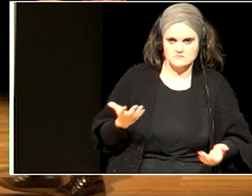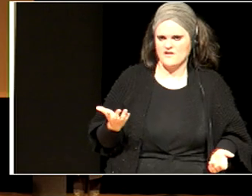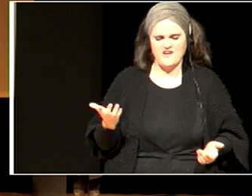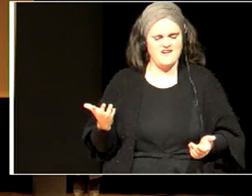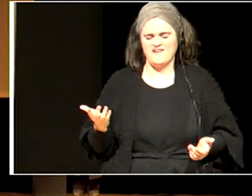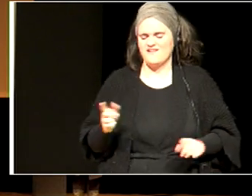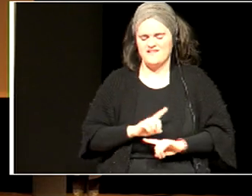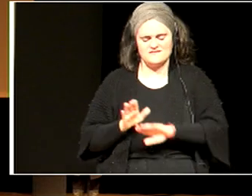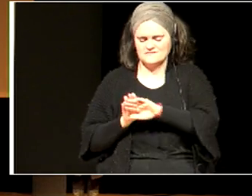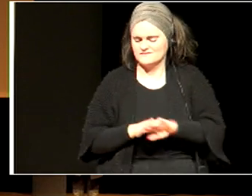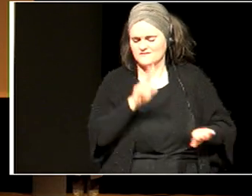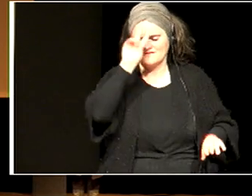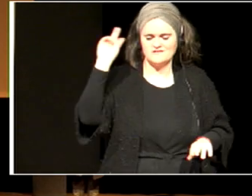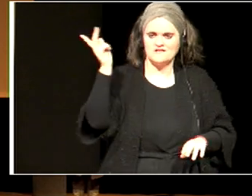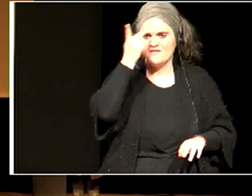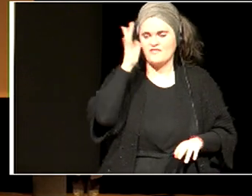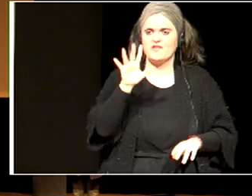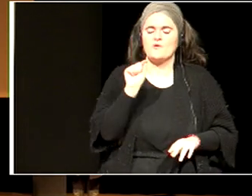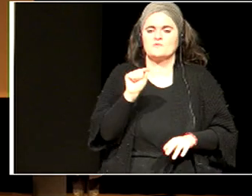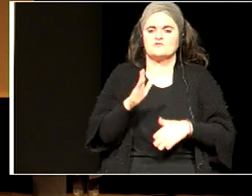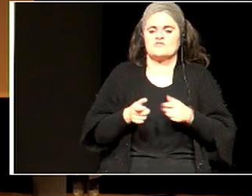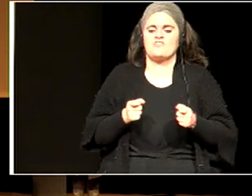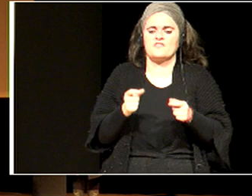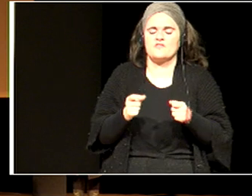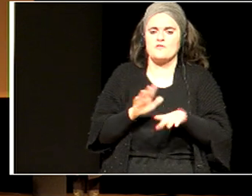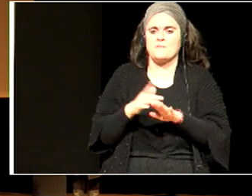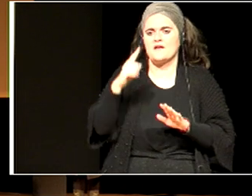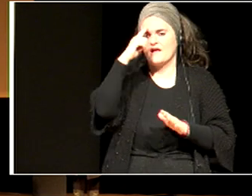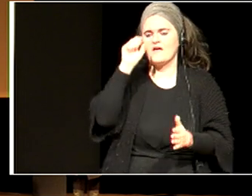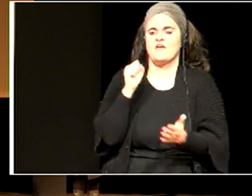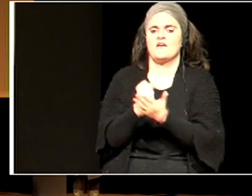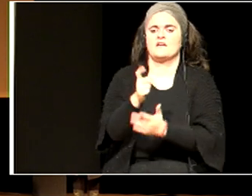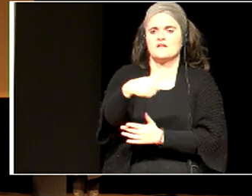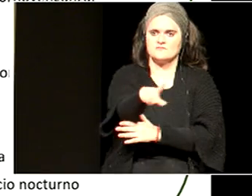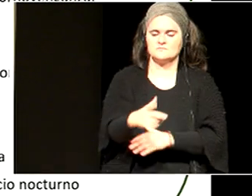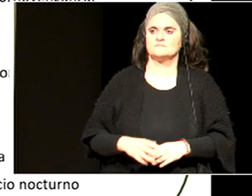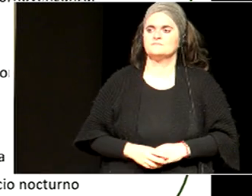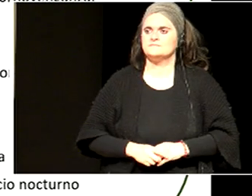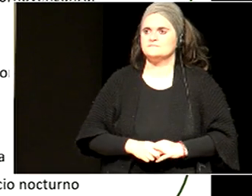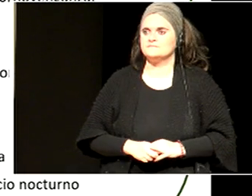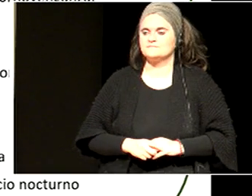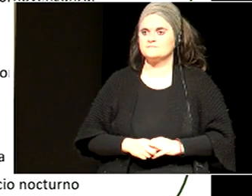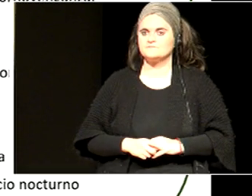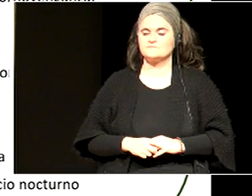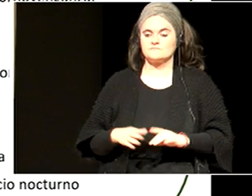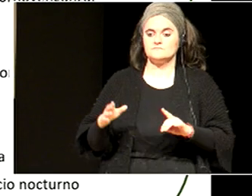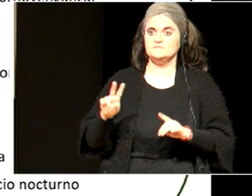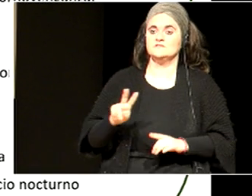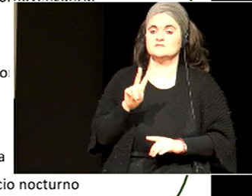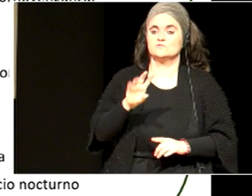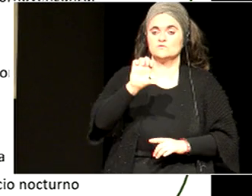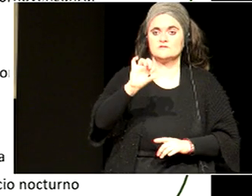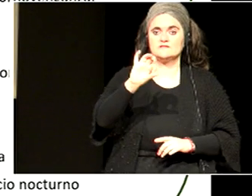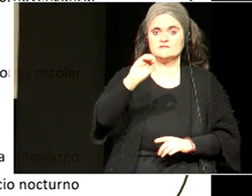mucho más significativa y para secundaria hemos elegido la prevención de la violencia contra las mujeres en segundo de la eso